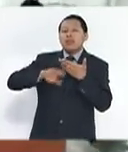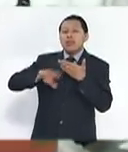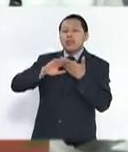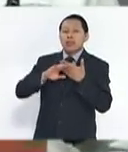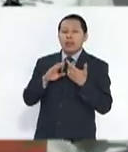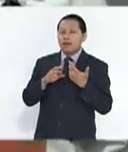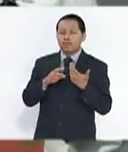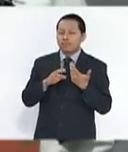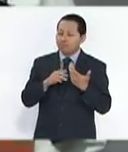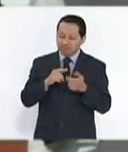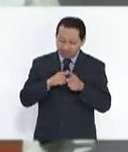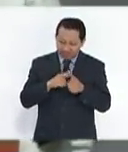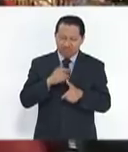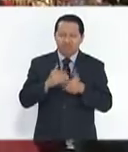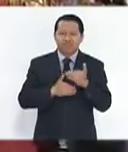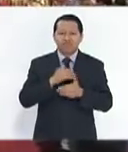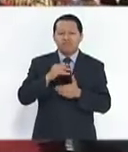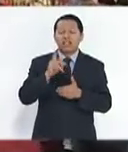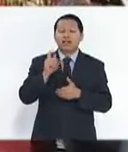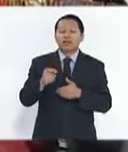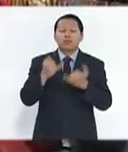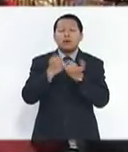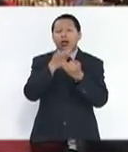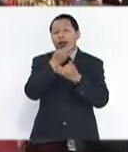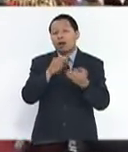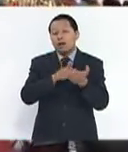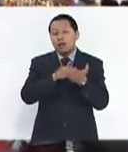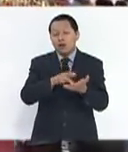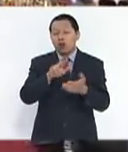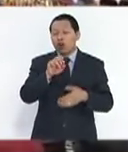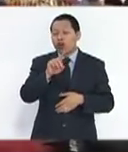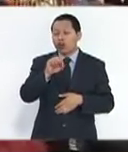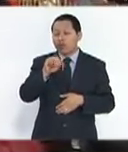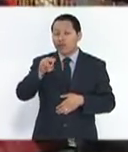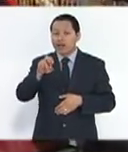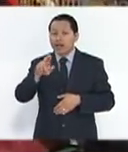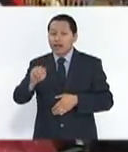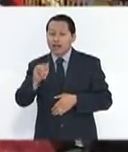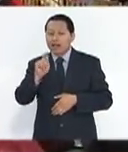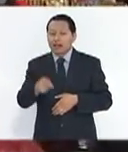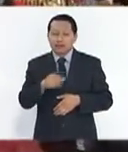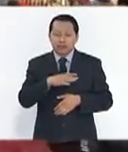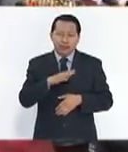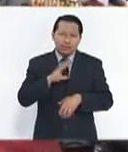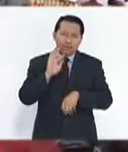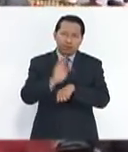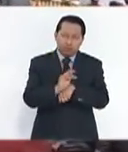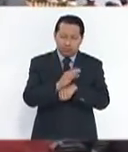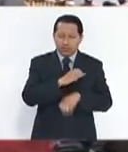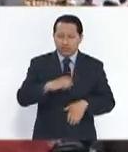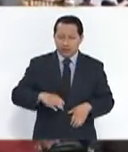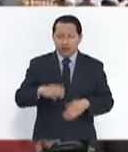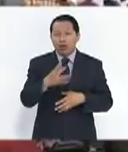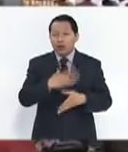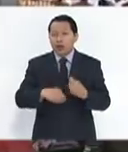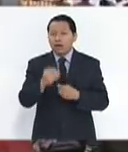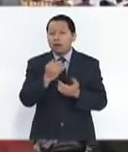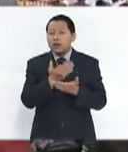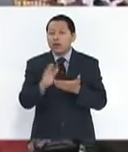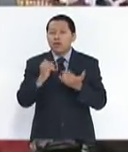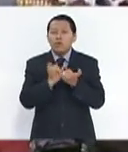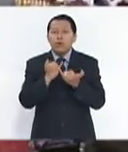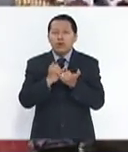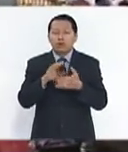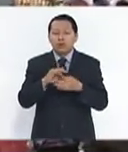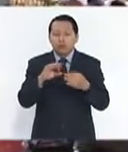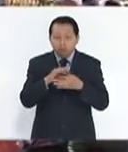más crecemos. Además, destacó el mensaje de apoyo del astronauta mexicano Rodolfo Neri, quien se manifestó en favor de su candidatura. Por otra parte, se pronunció sobre